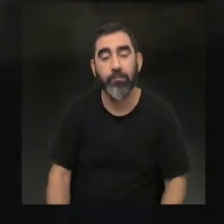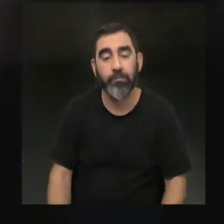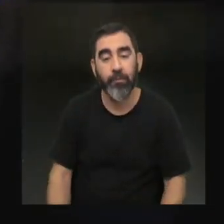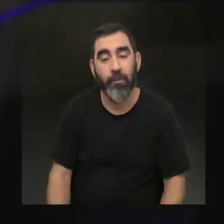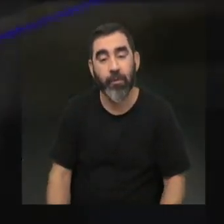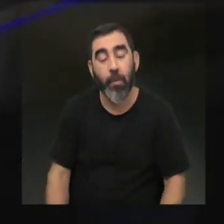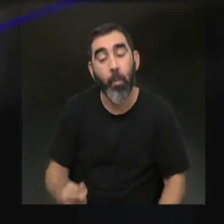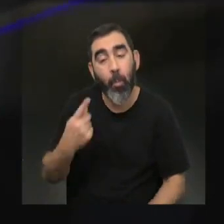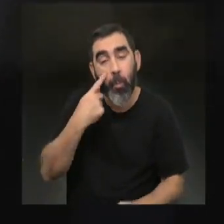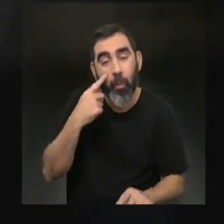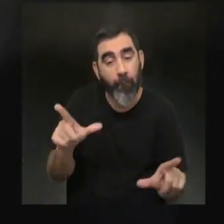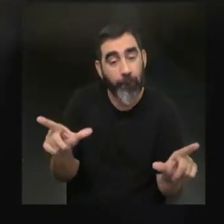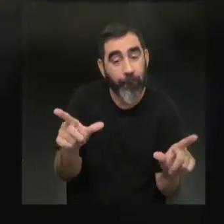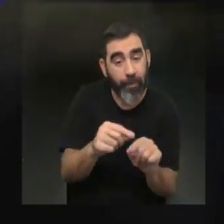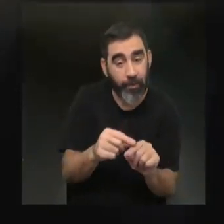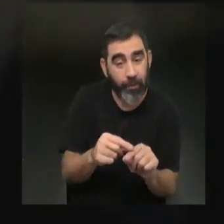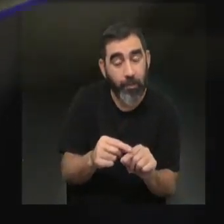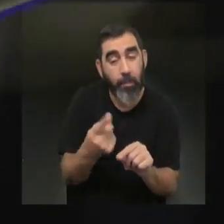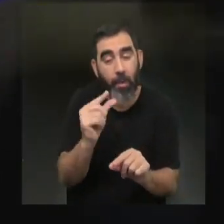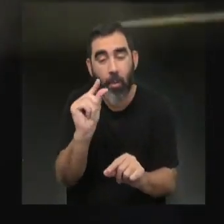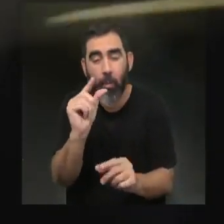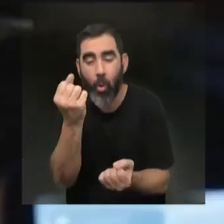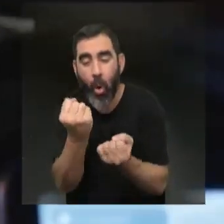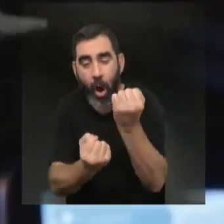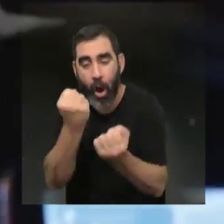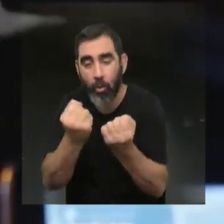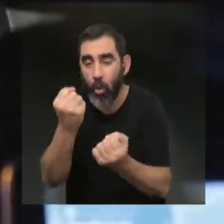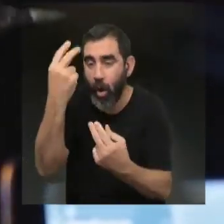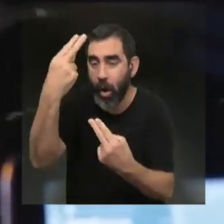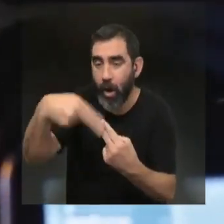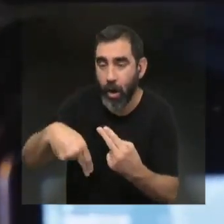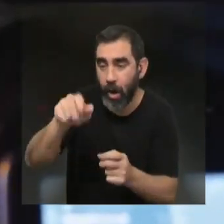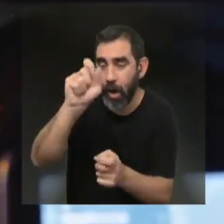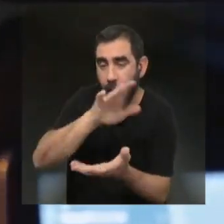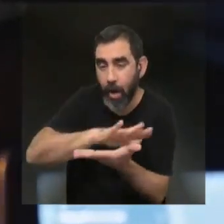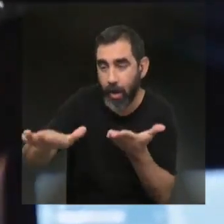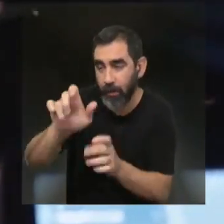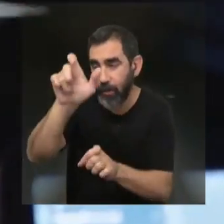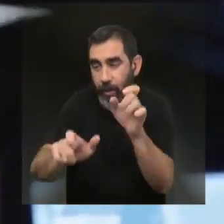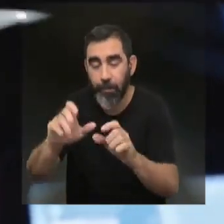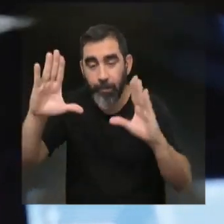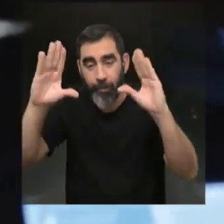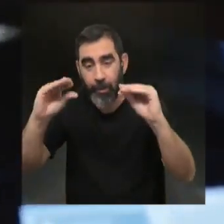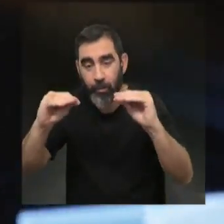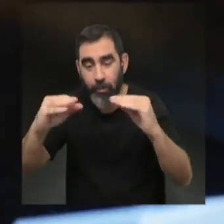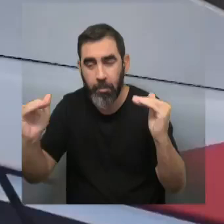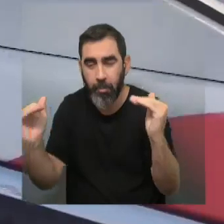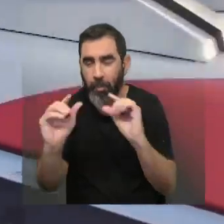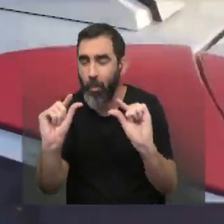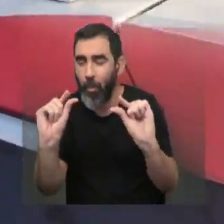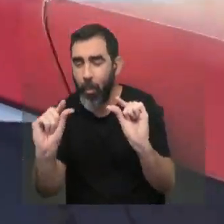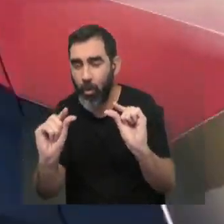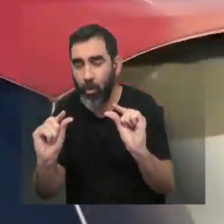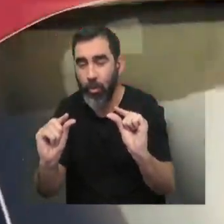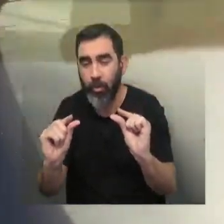La fase de prueba ya ha concluido. De unos pocos autos que recogían gratuitamente a pasajeros en horas nocturnas y con tráfico reducido,